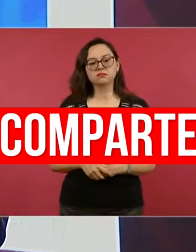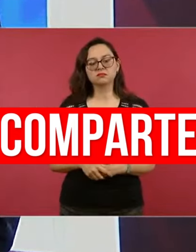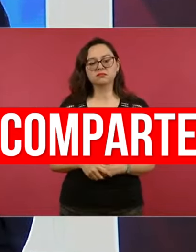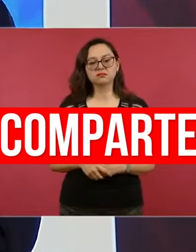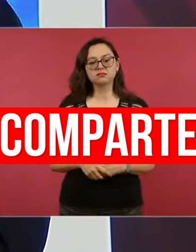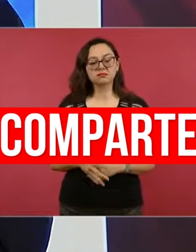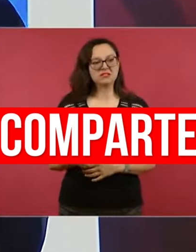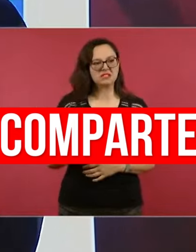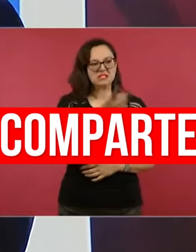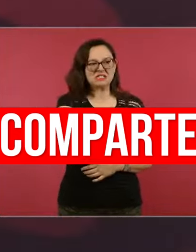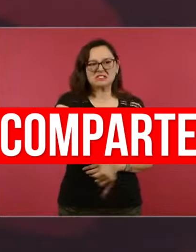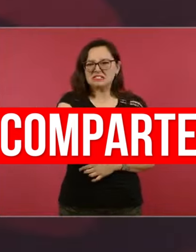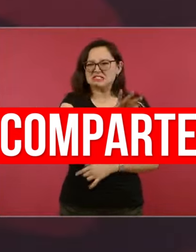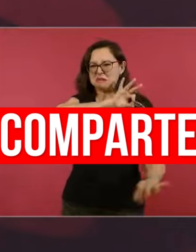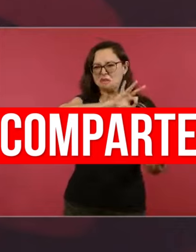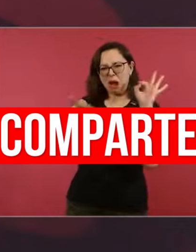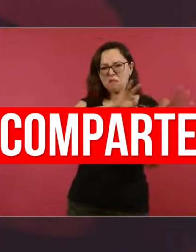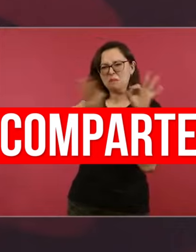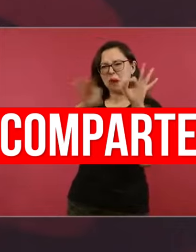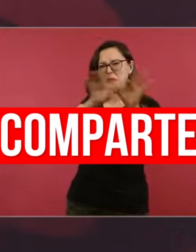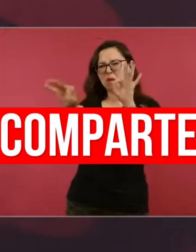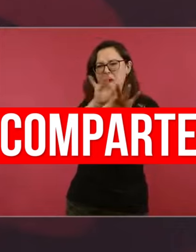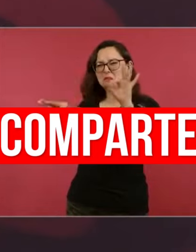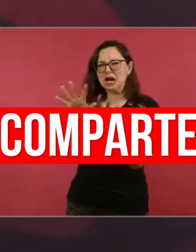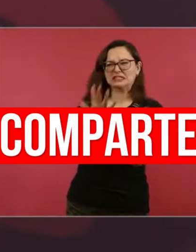Porque con toda esta campaña,